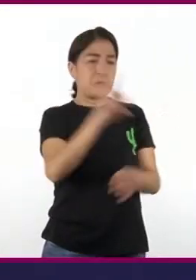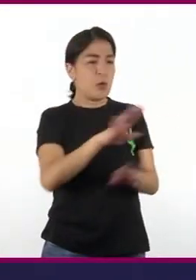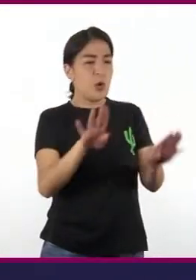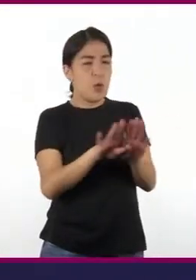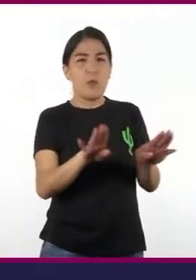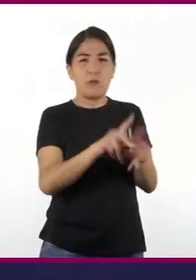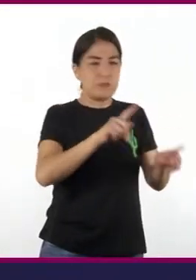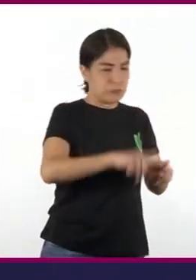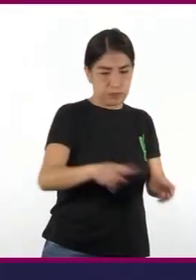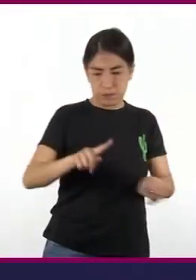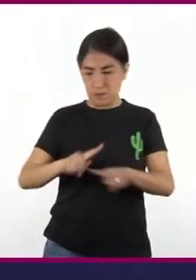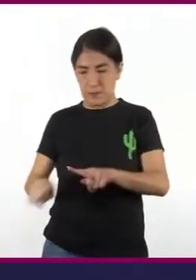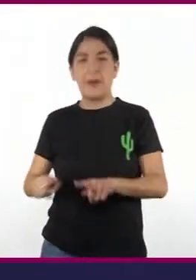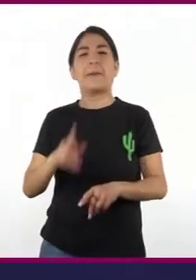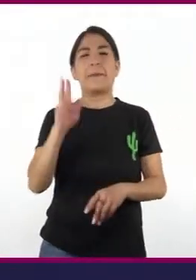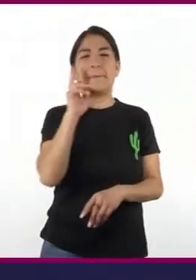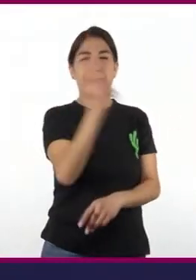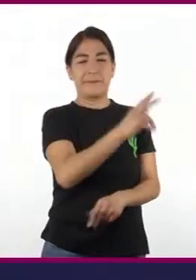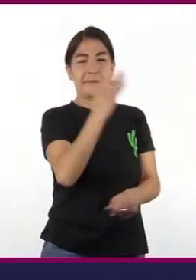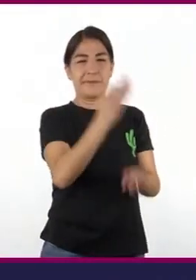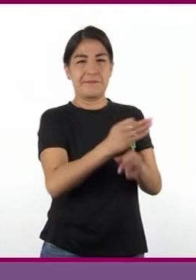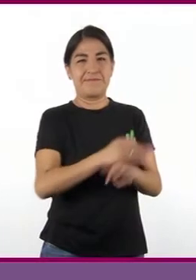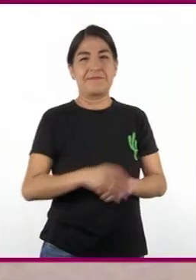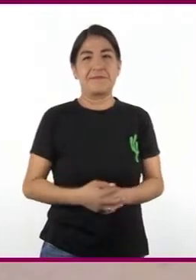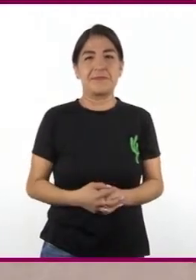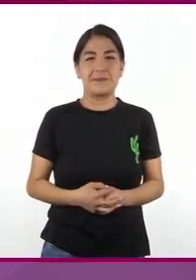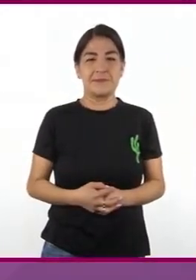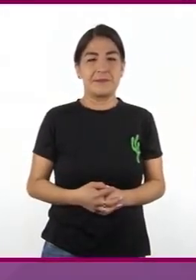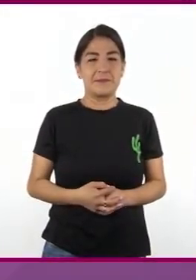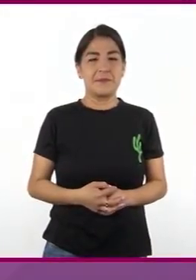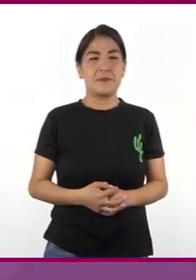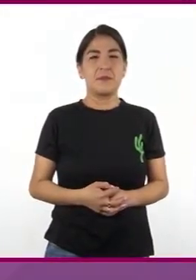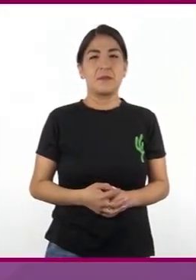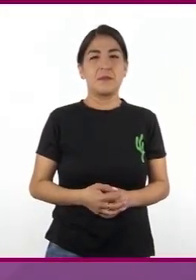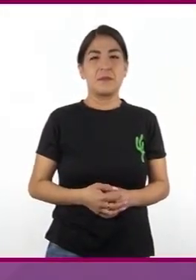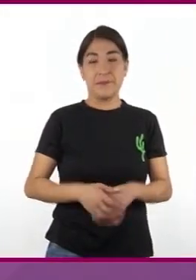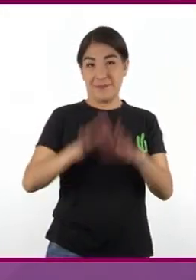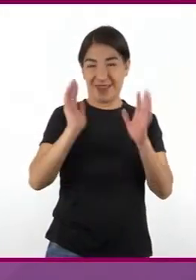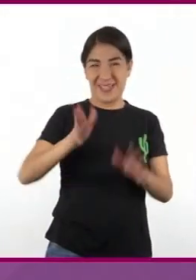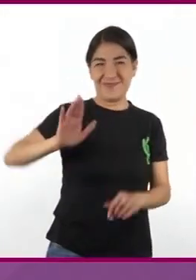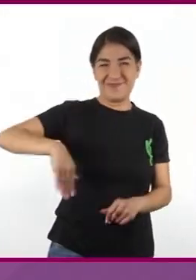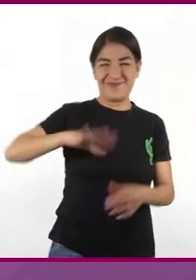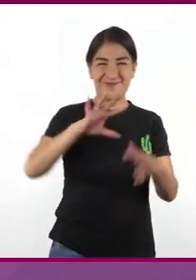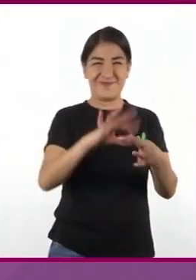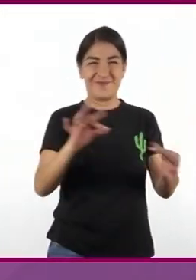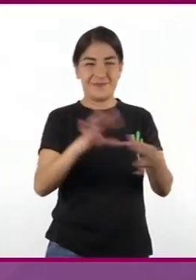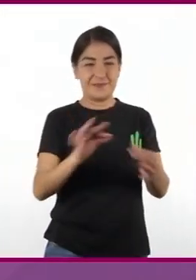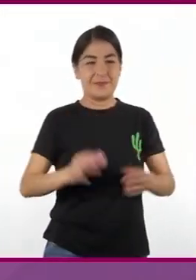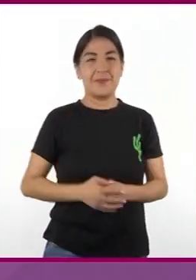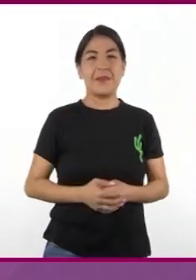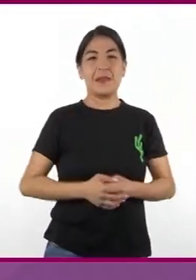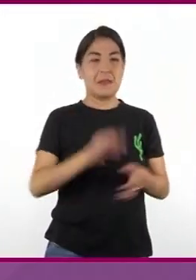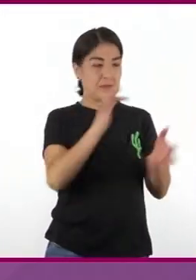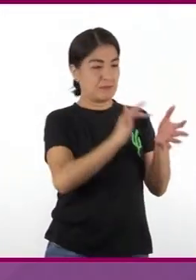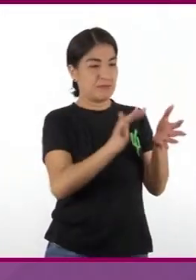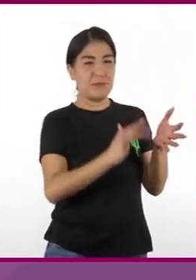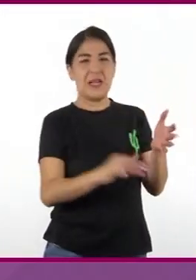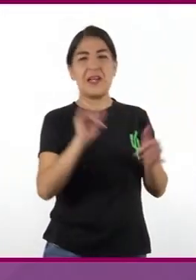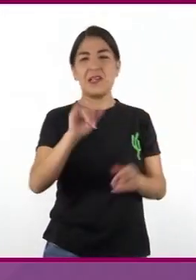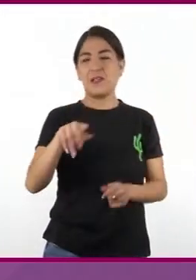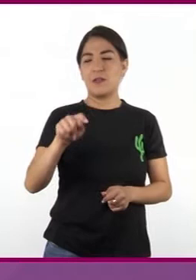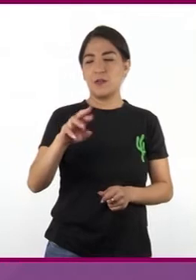diferenciar entre ellos, acompáñenme a ver lo siguiente. Como ya mencionamos, los textos introductorios